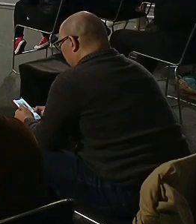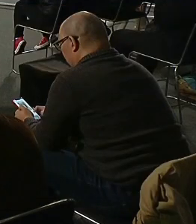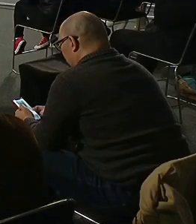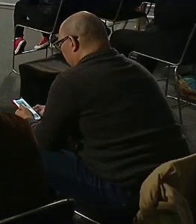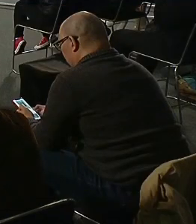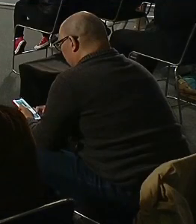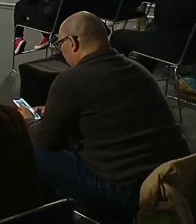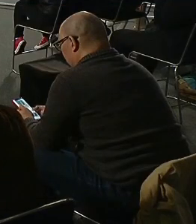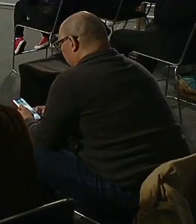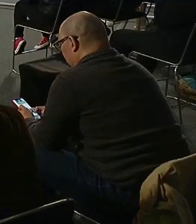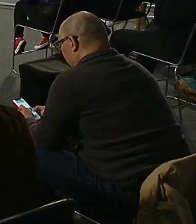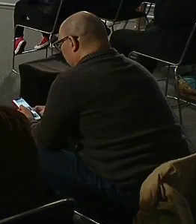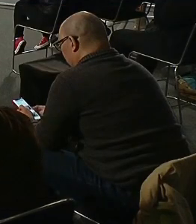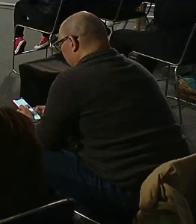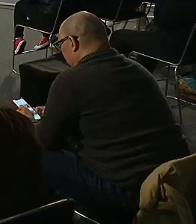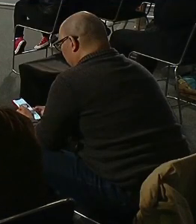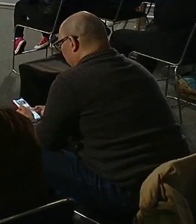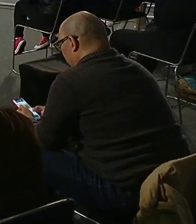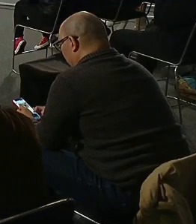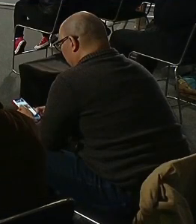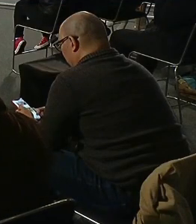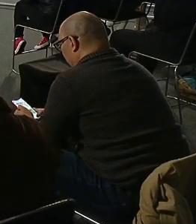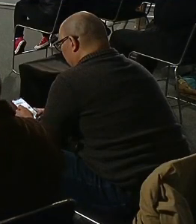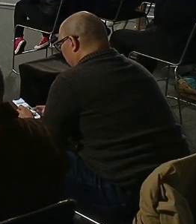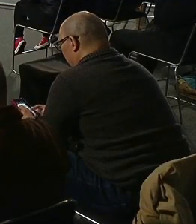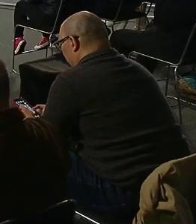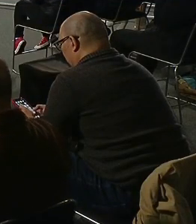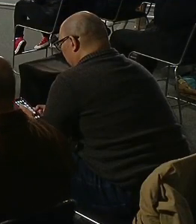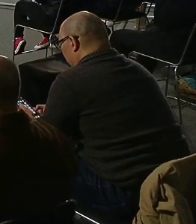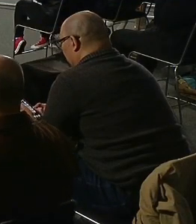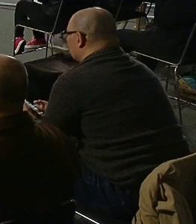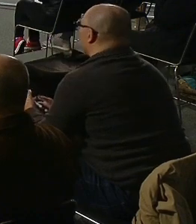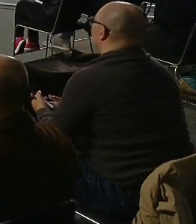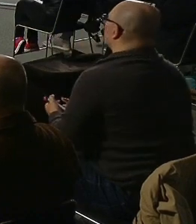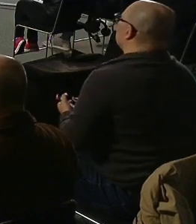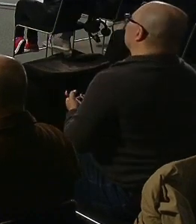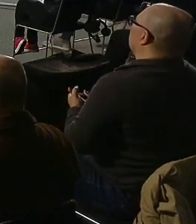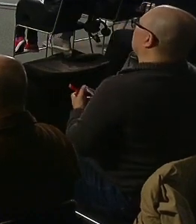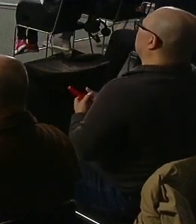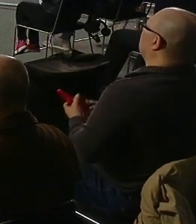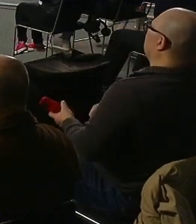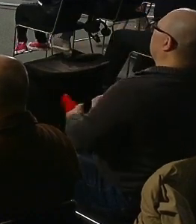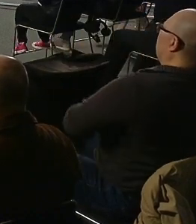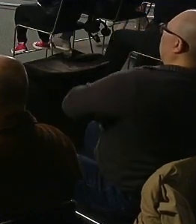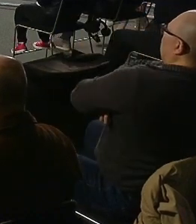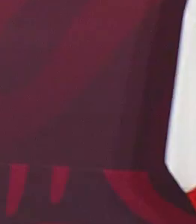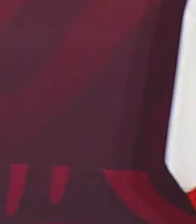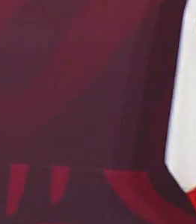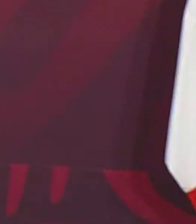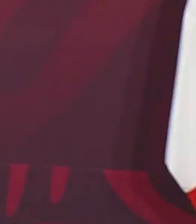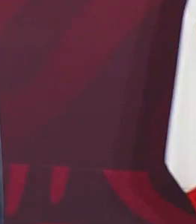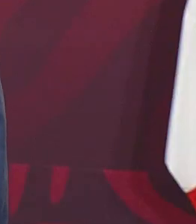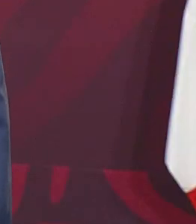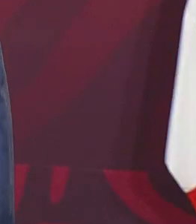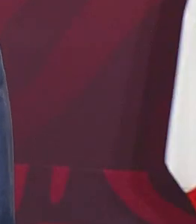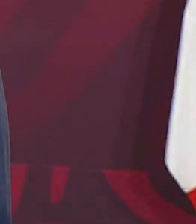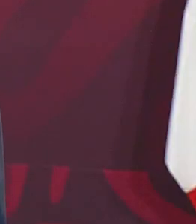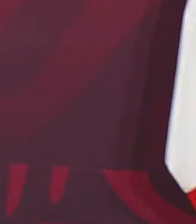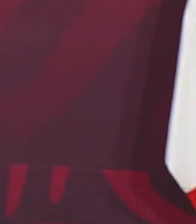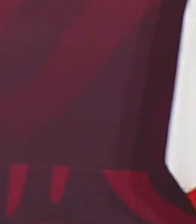2.749, porque hay una que está en proceso de construcción en San Felipe, Baja